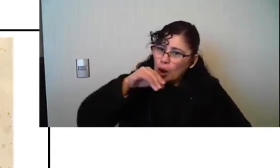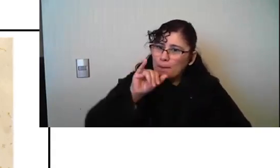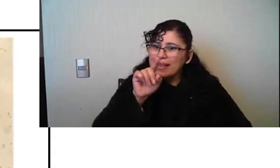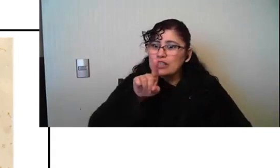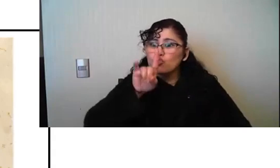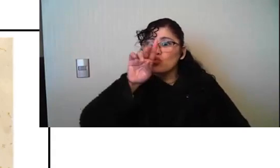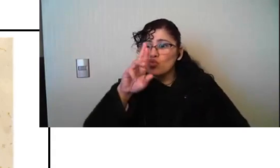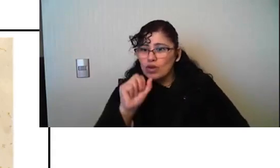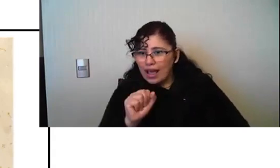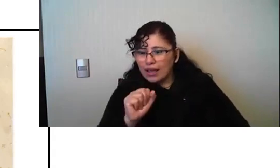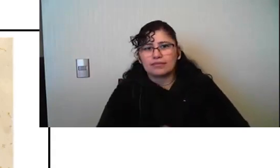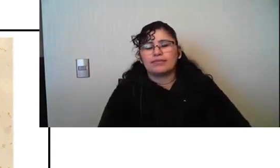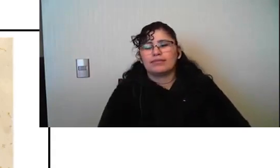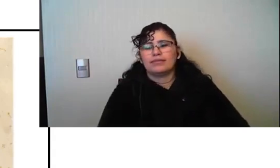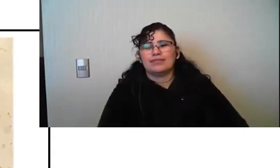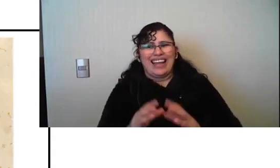cuerpo calloso.